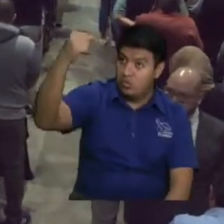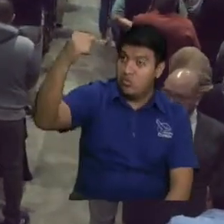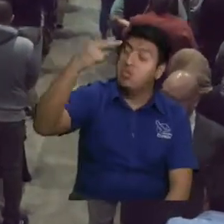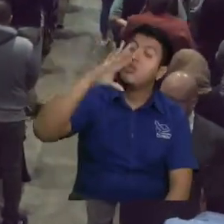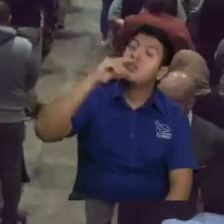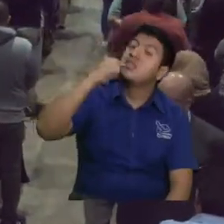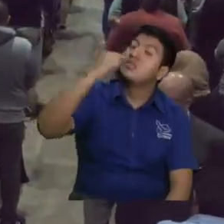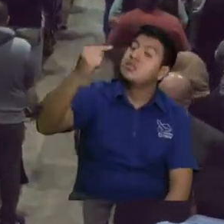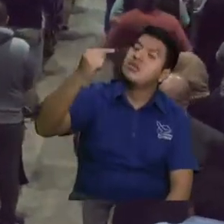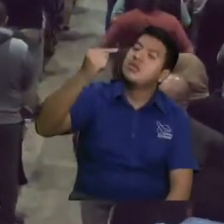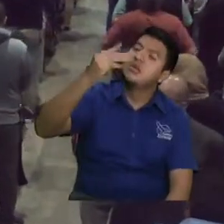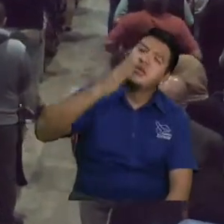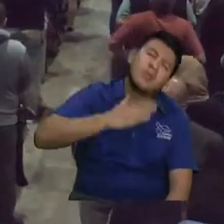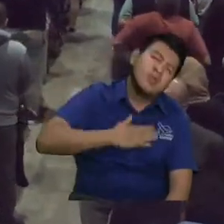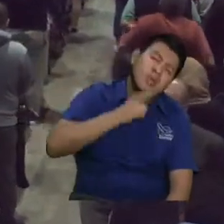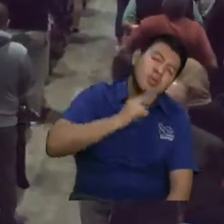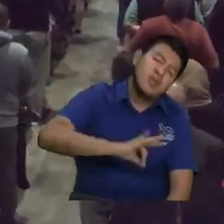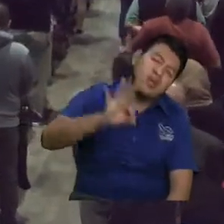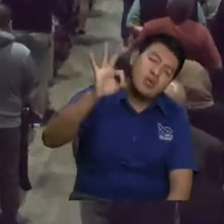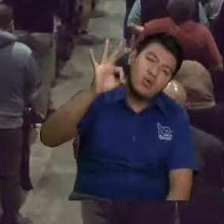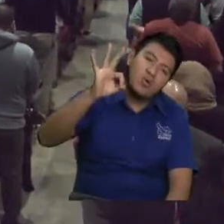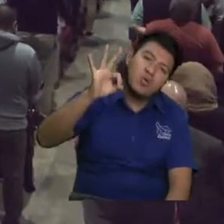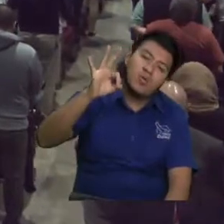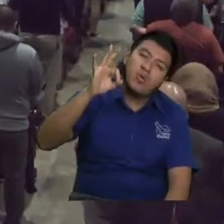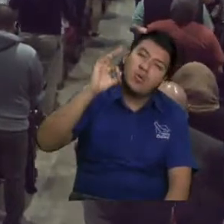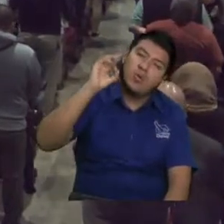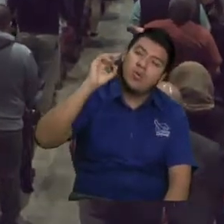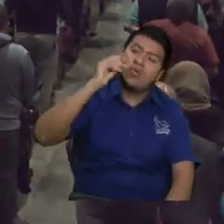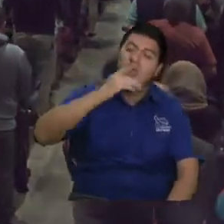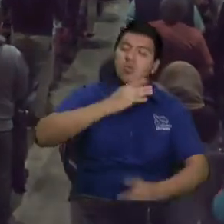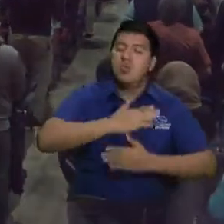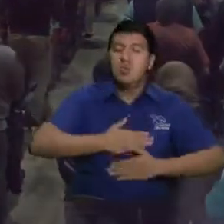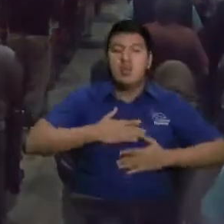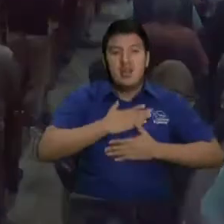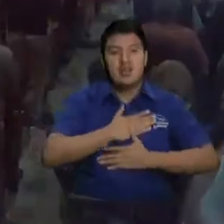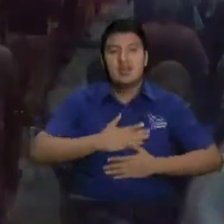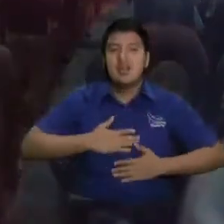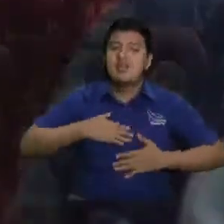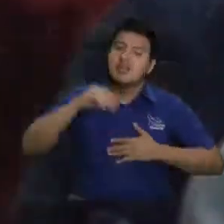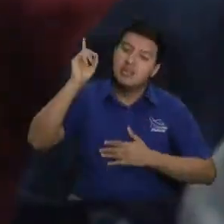amado, en el cual mi alma se deleita.